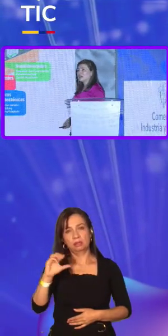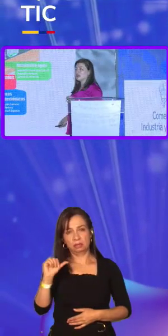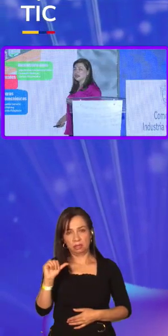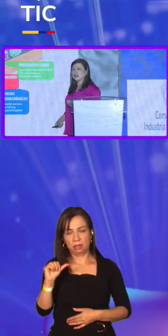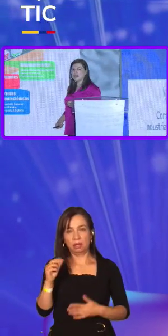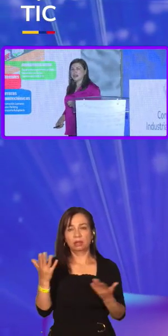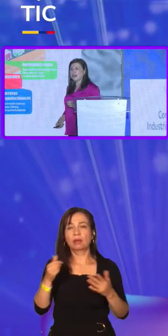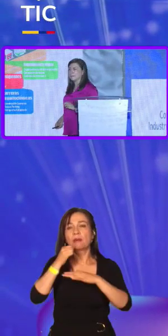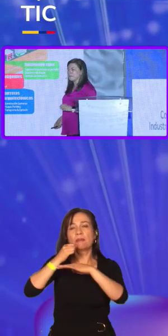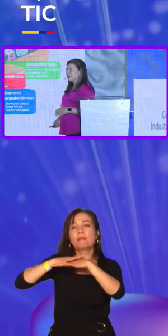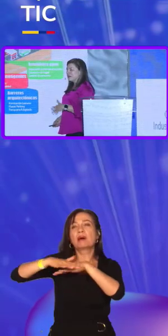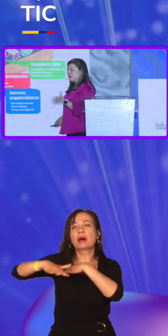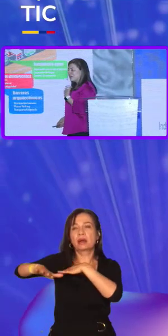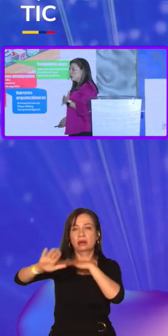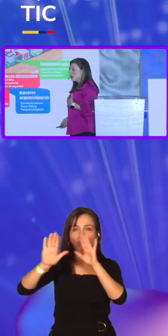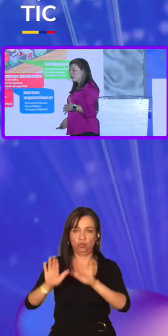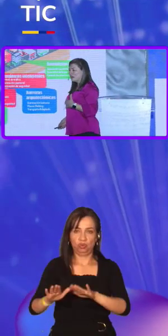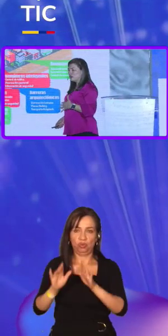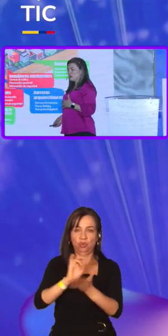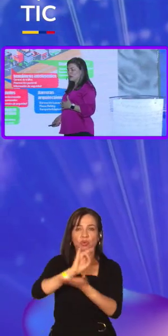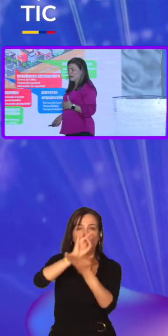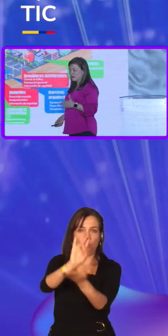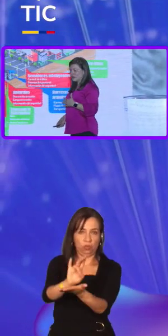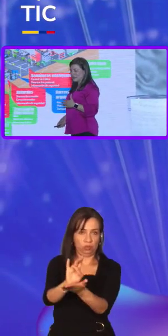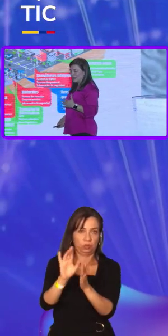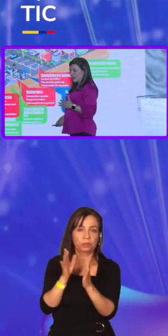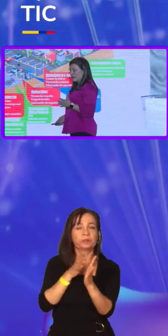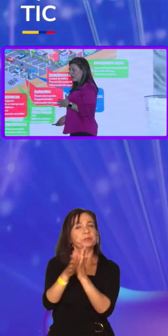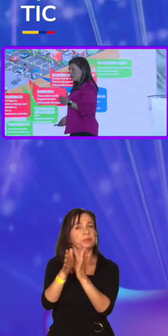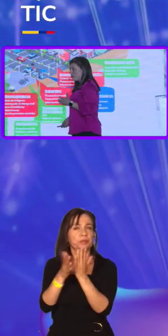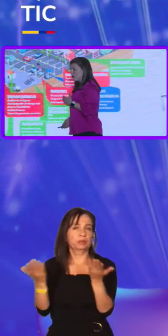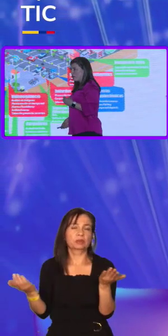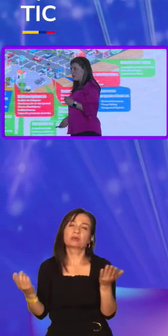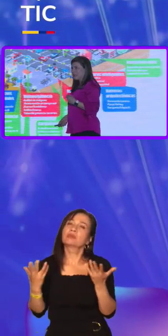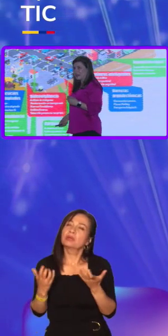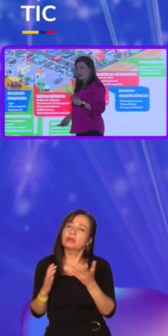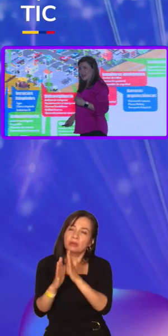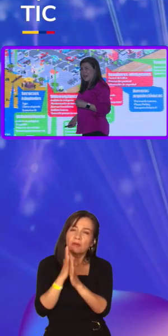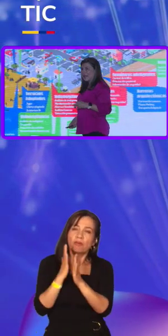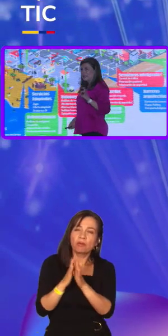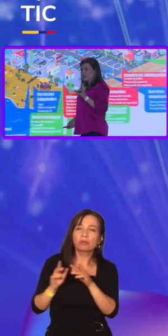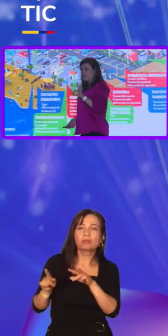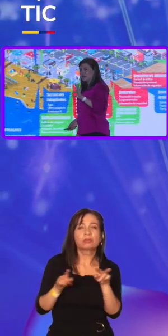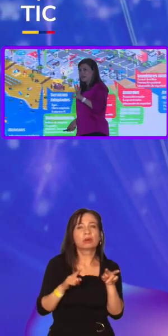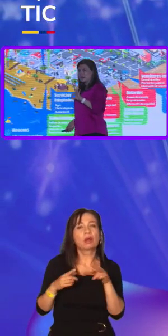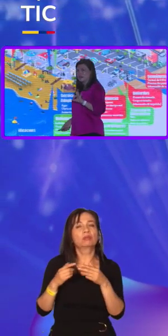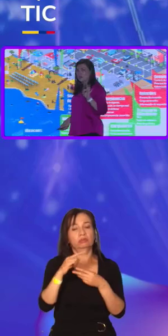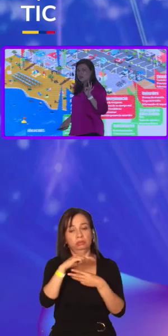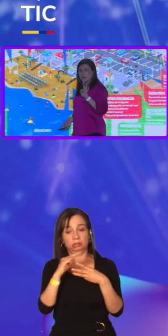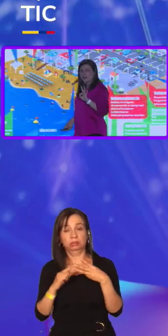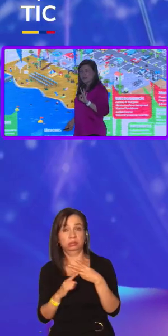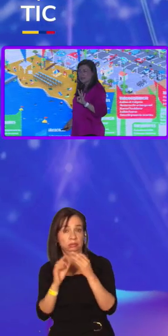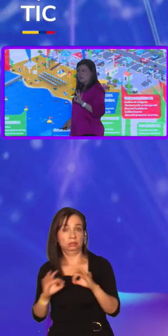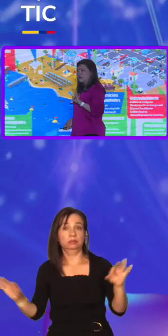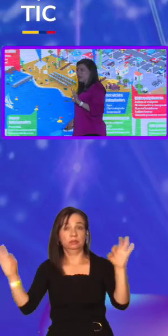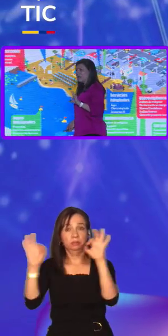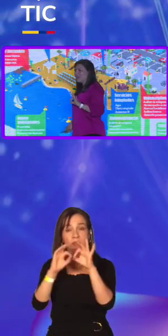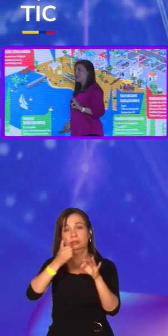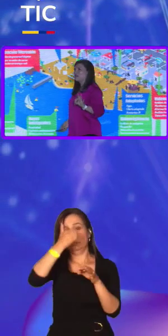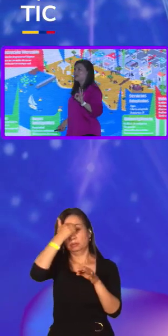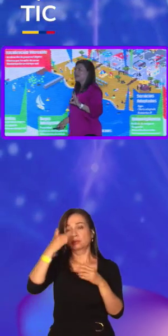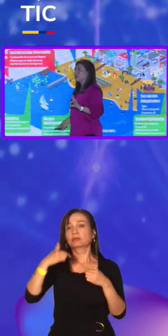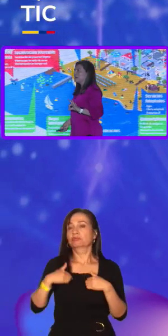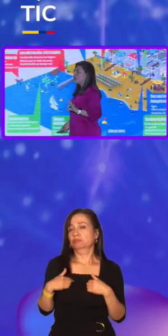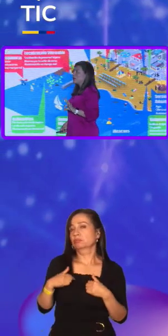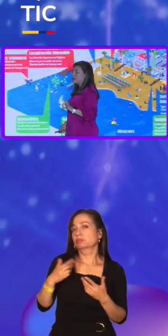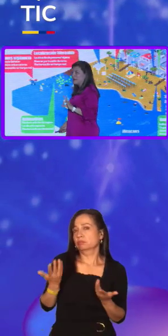playa inteligente donde ellos dijeron, de todo lo que yo, la información que quiero y que puedo obtener, hay tres cosas que son muy importantes para